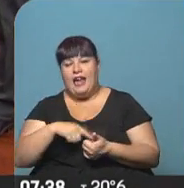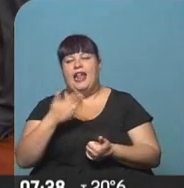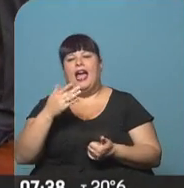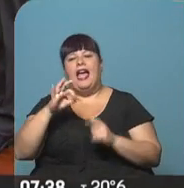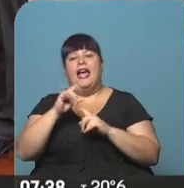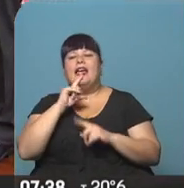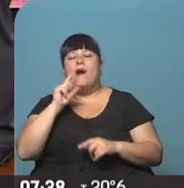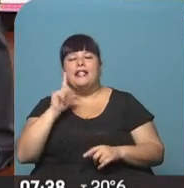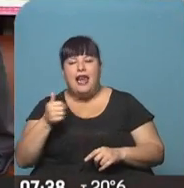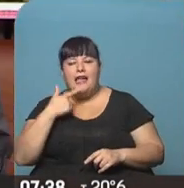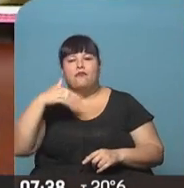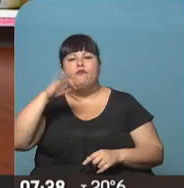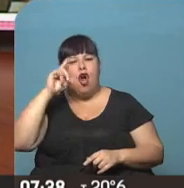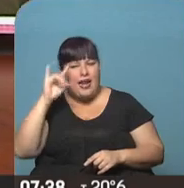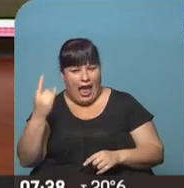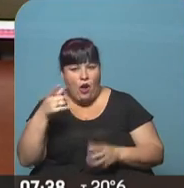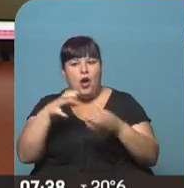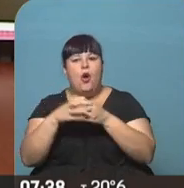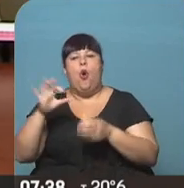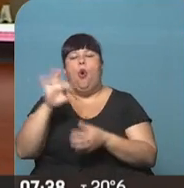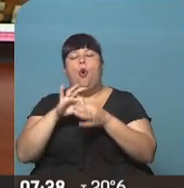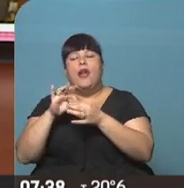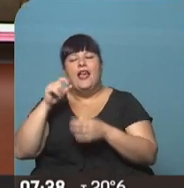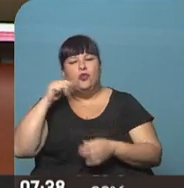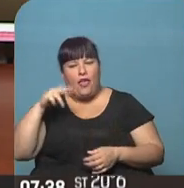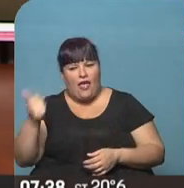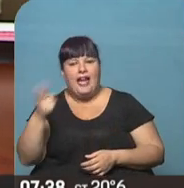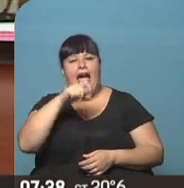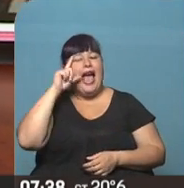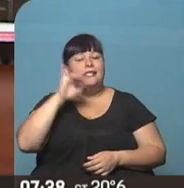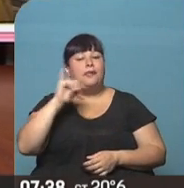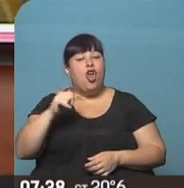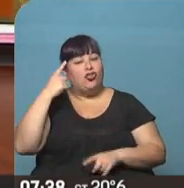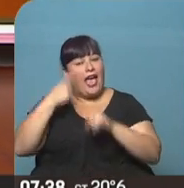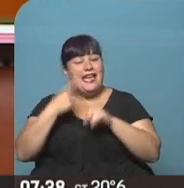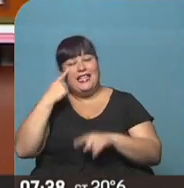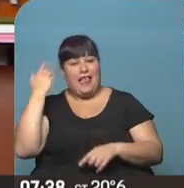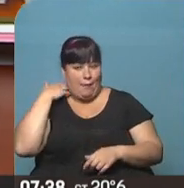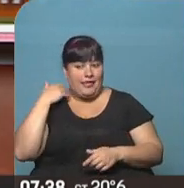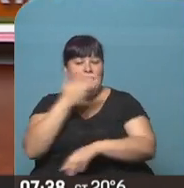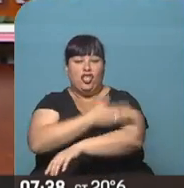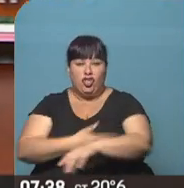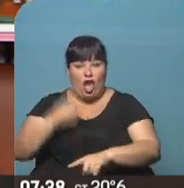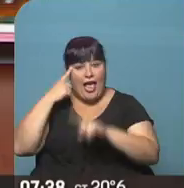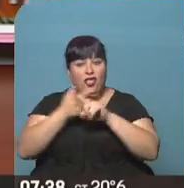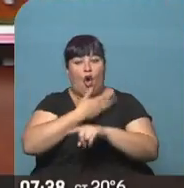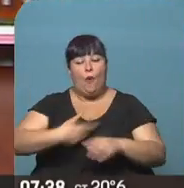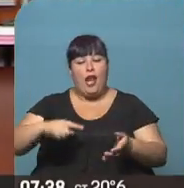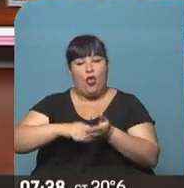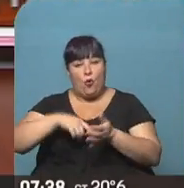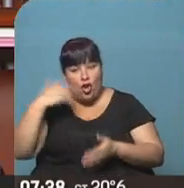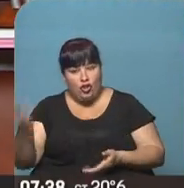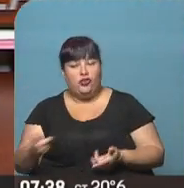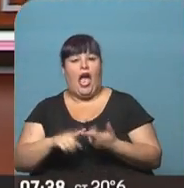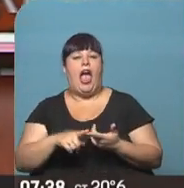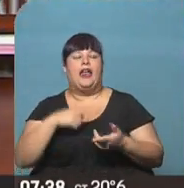Fabio Ketlas, Leopoldo Moró de Unidad Ciudadana, Fernando Espinosa, el ex intendente de La Matanza, Daniel Scioli, el ex gobernador de la provincia de